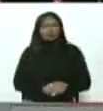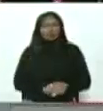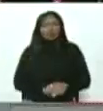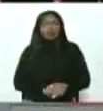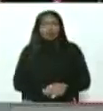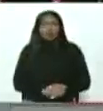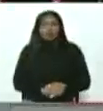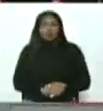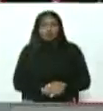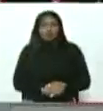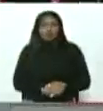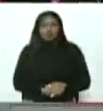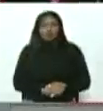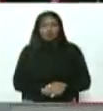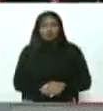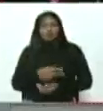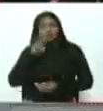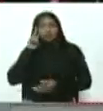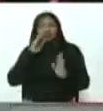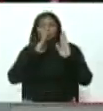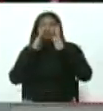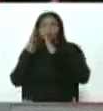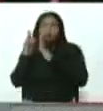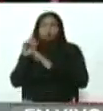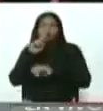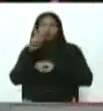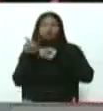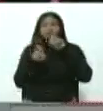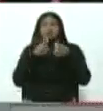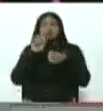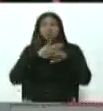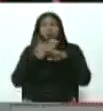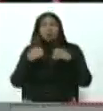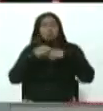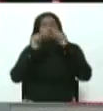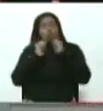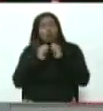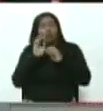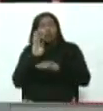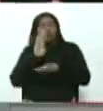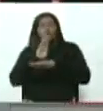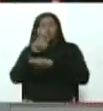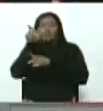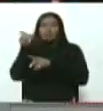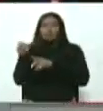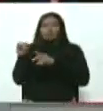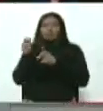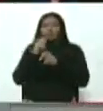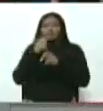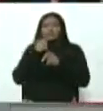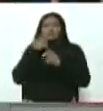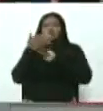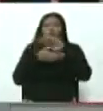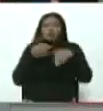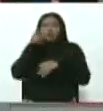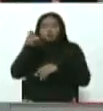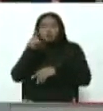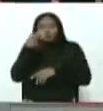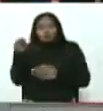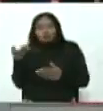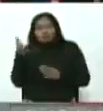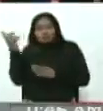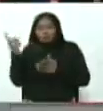en vez de estar viendo la organización, no, ellos preguntan por qué en Anzoátegui hay un protectorado. ¿Quién les dijo que eso es problema de ellos? Ellos vinieron para acá